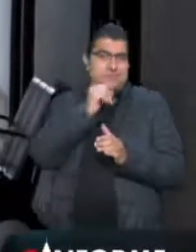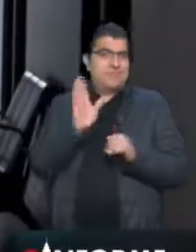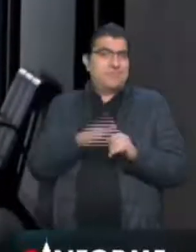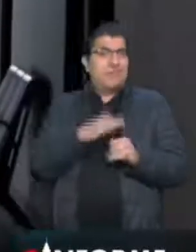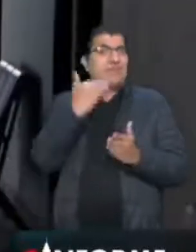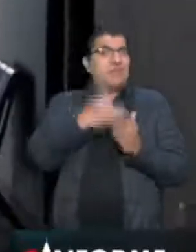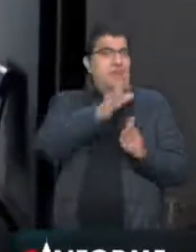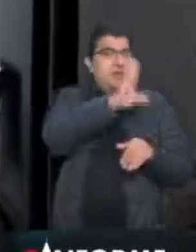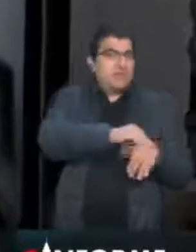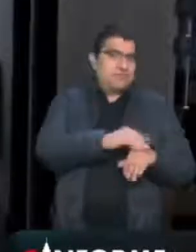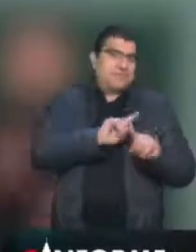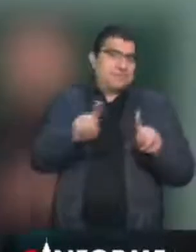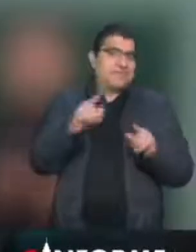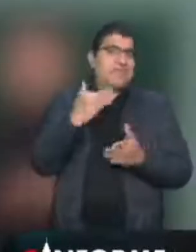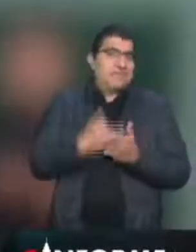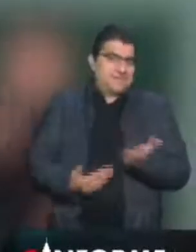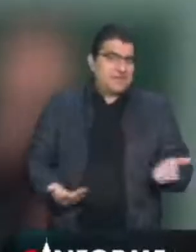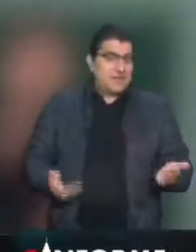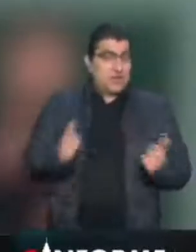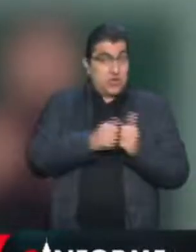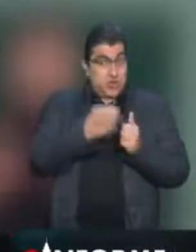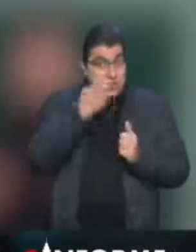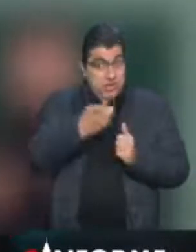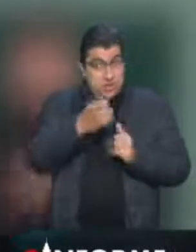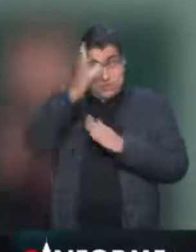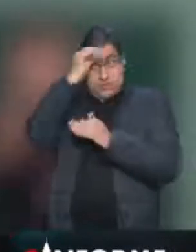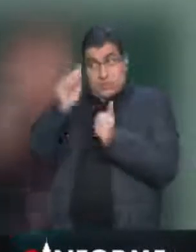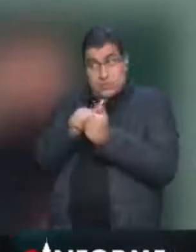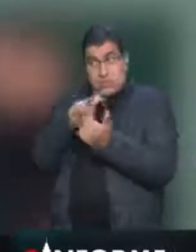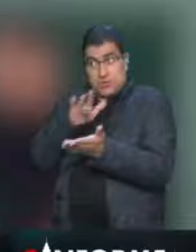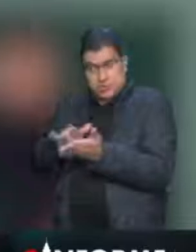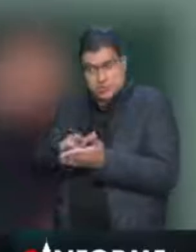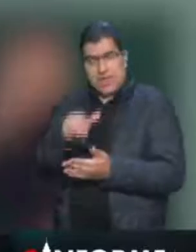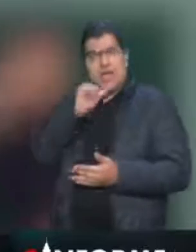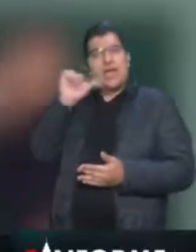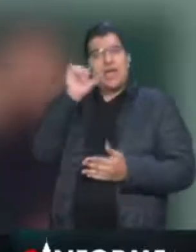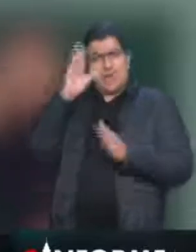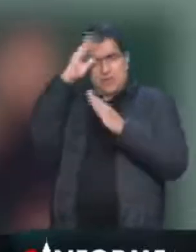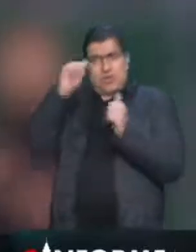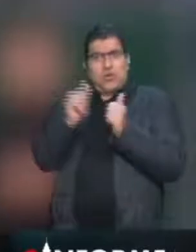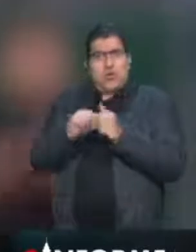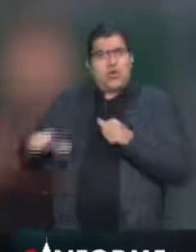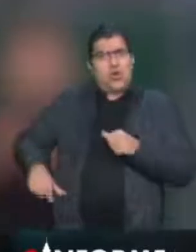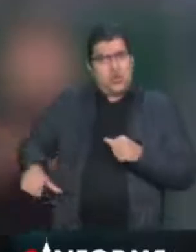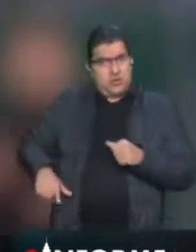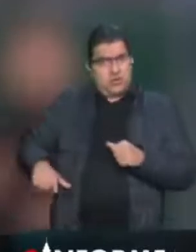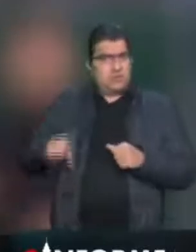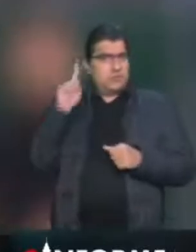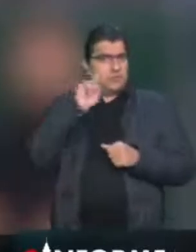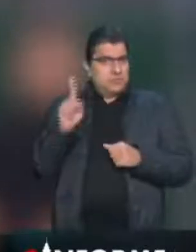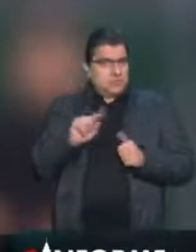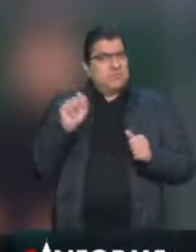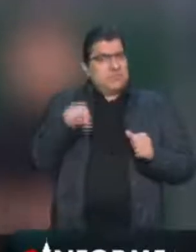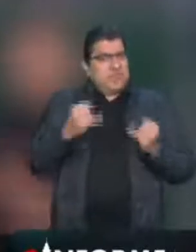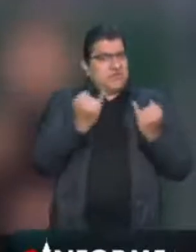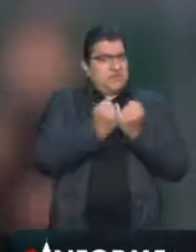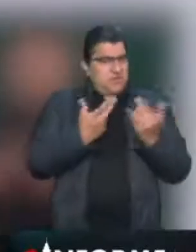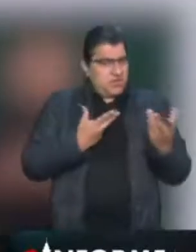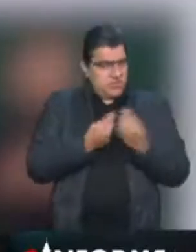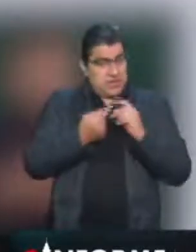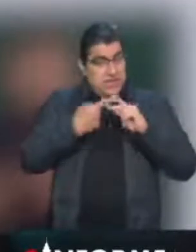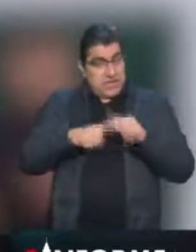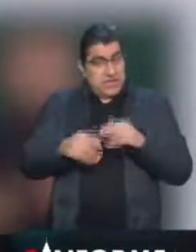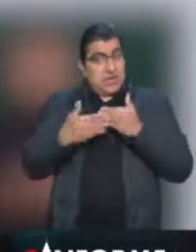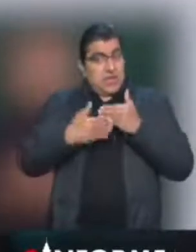de permisos. Ya con este acuerdo, ayer convinieron el gobernador Isoe que va a iniciar